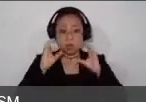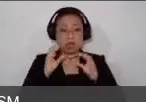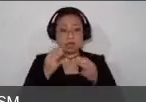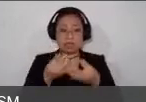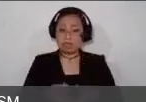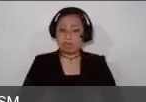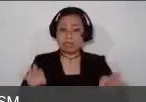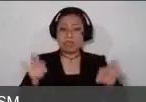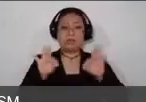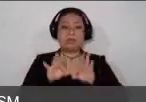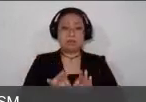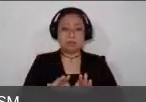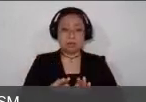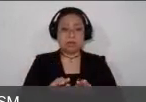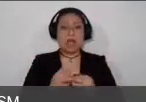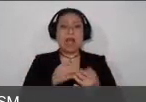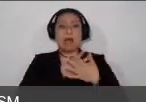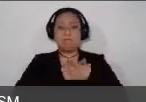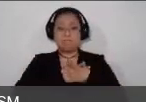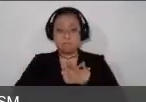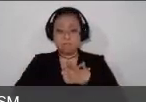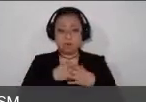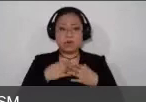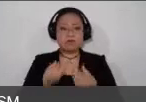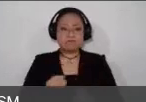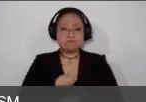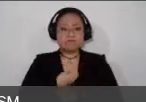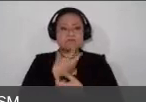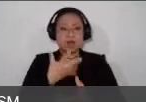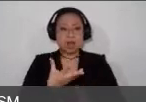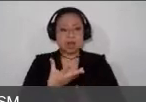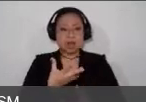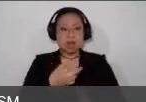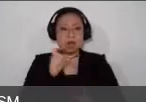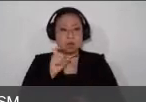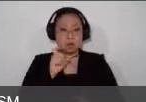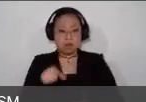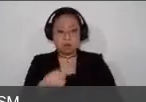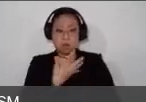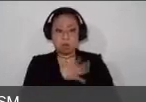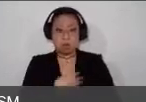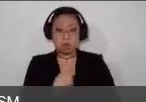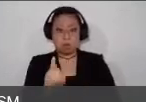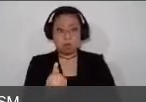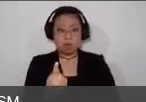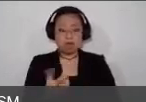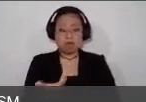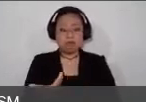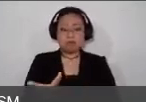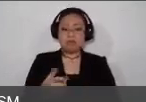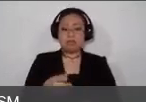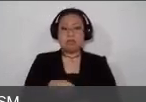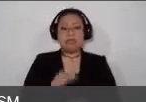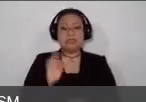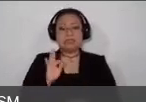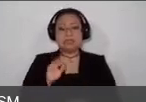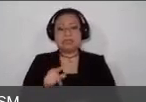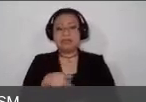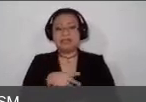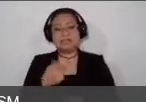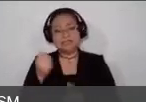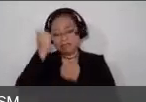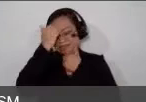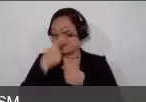y del amor incondicional si un hijo no sale como uno quisiera la madre siempre